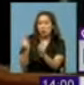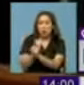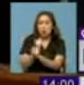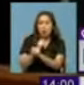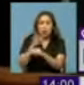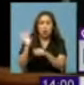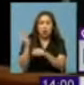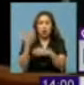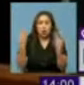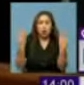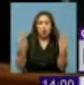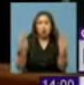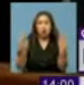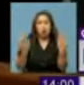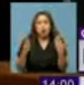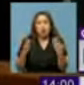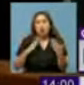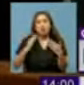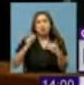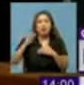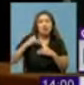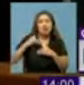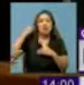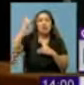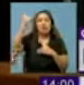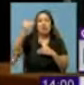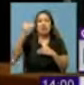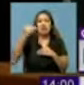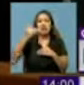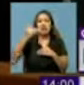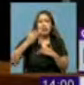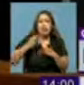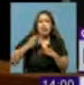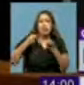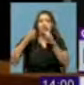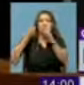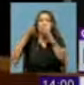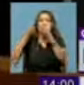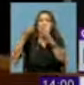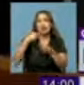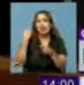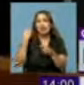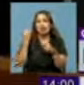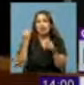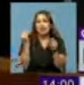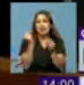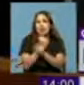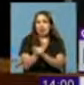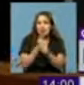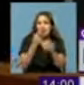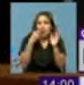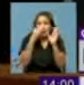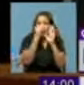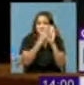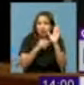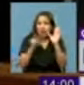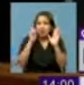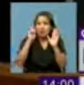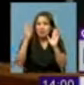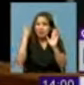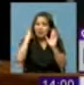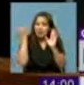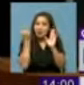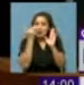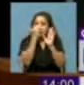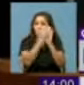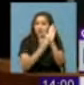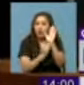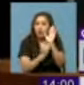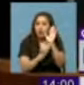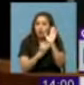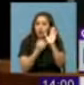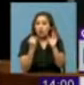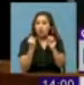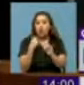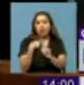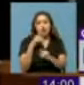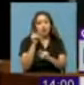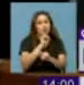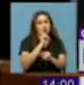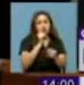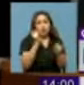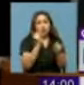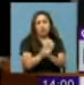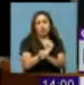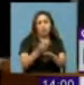está todo aprobado por ya no hacía falta pasarlo en el cuando le desaprobamos el informe 2016. Ellos decían que ya